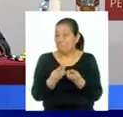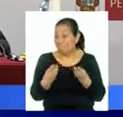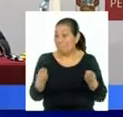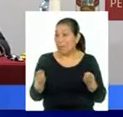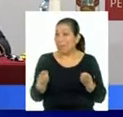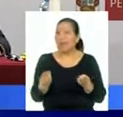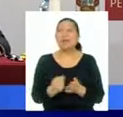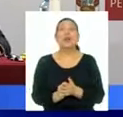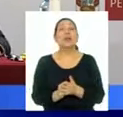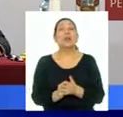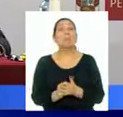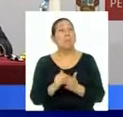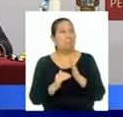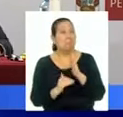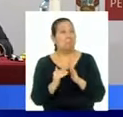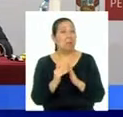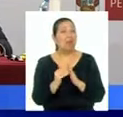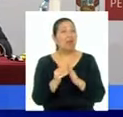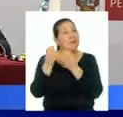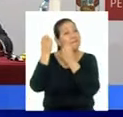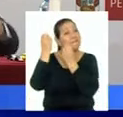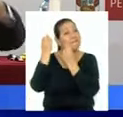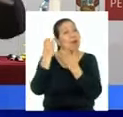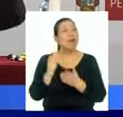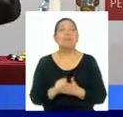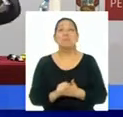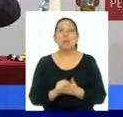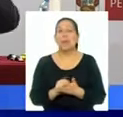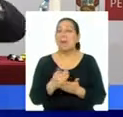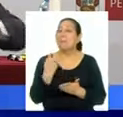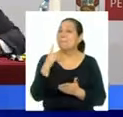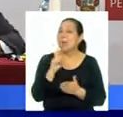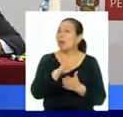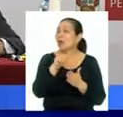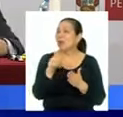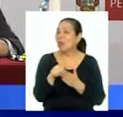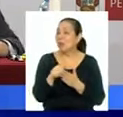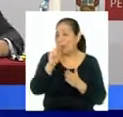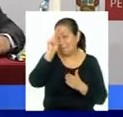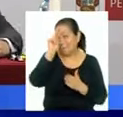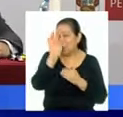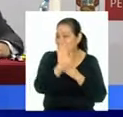de estos materiales, de estos bienes, que mayormente son uniformes, ¿no? Para todo el país.